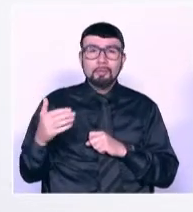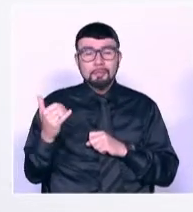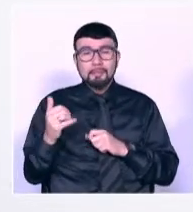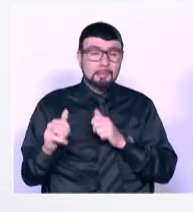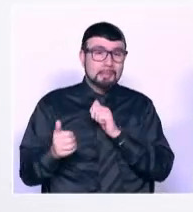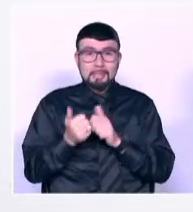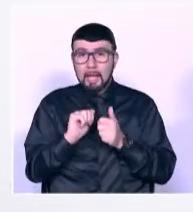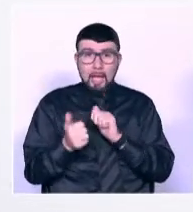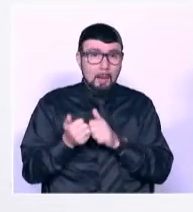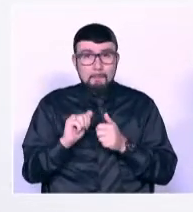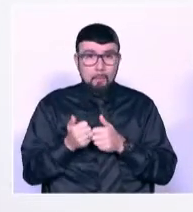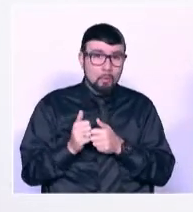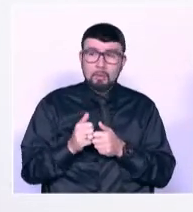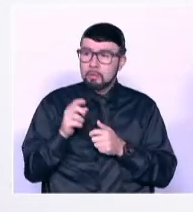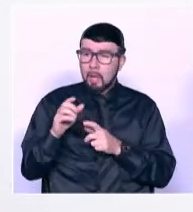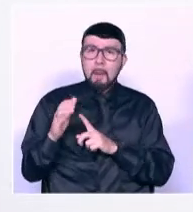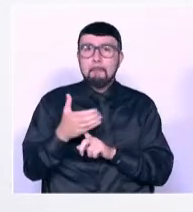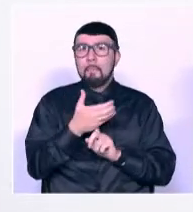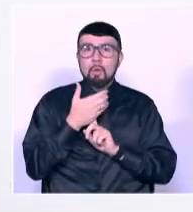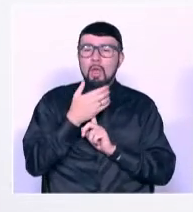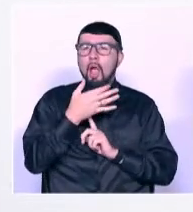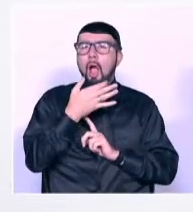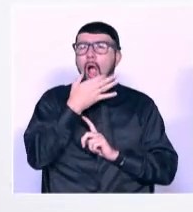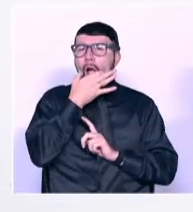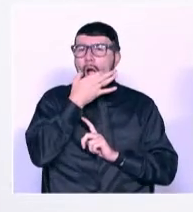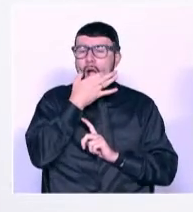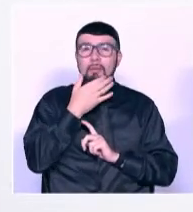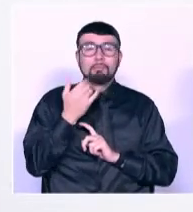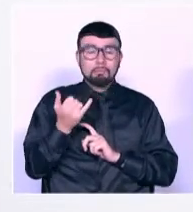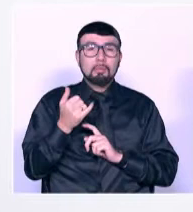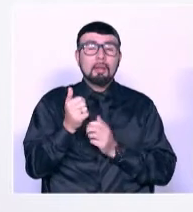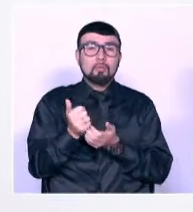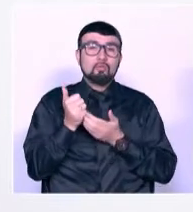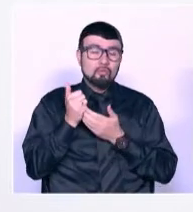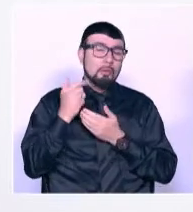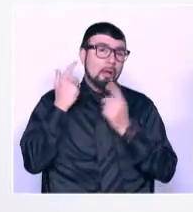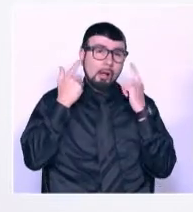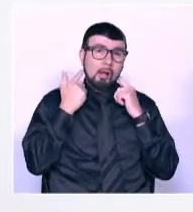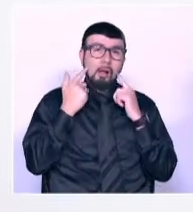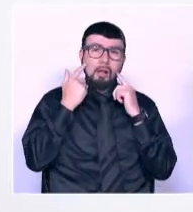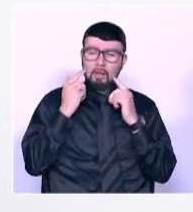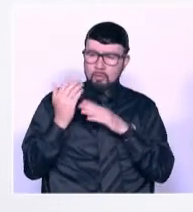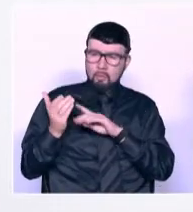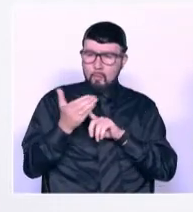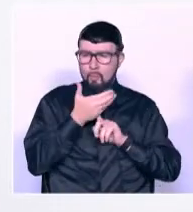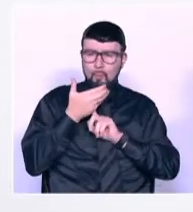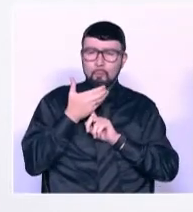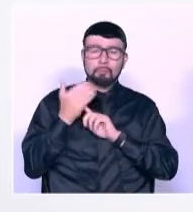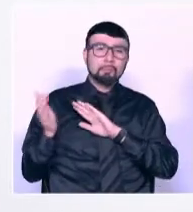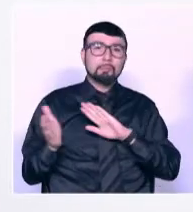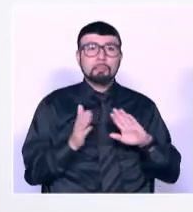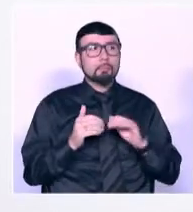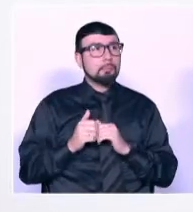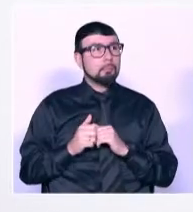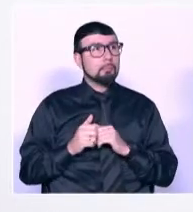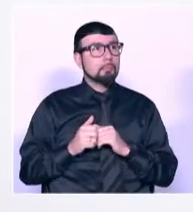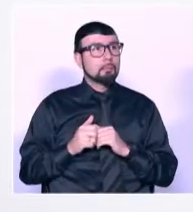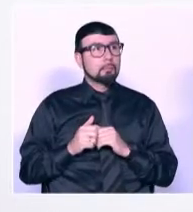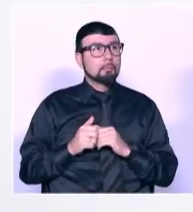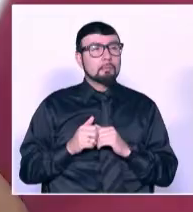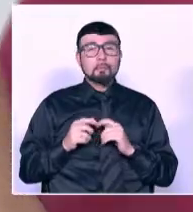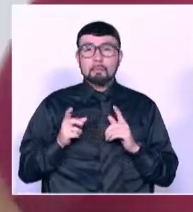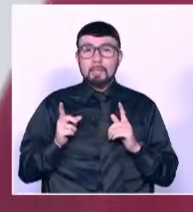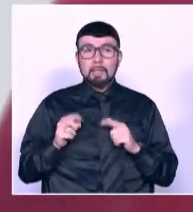deportistas para protegerles los dientes y la articulación temporomandibular. Les podemos realizar también